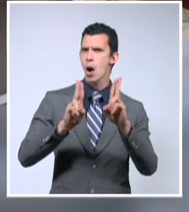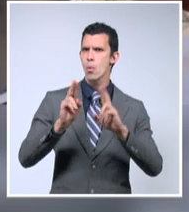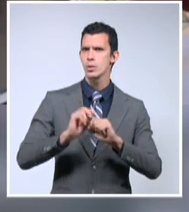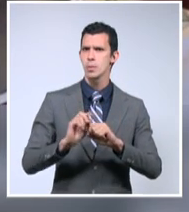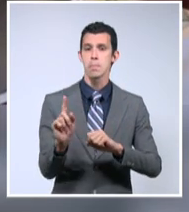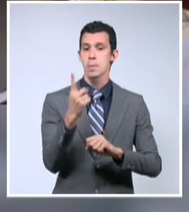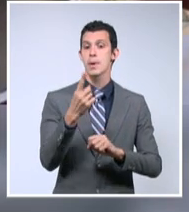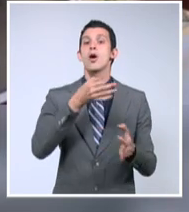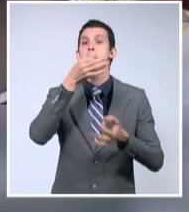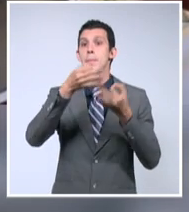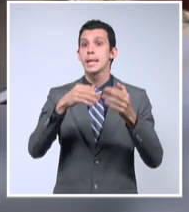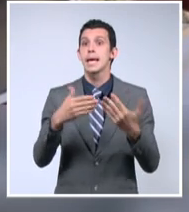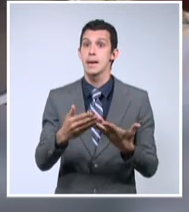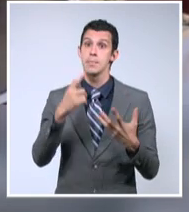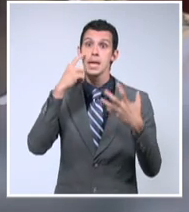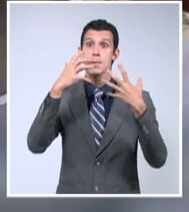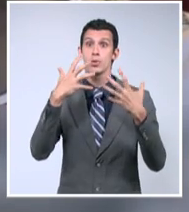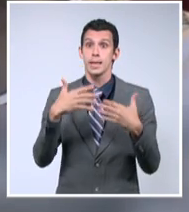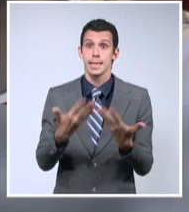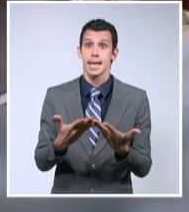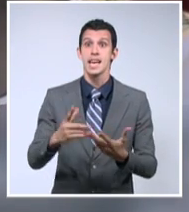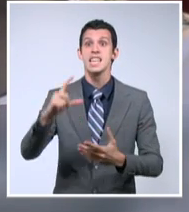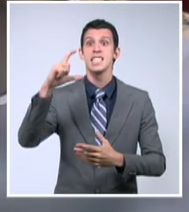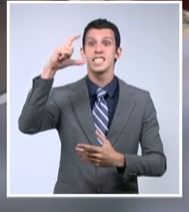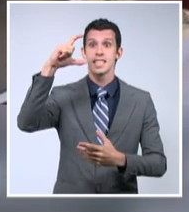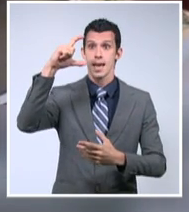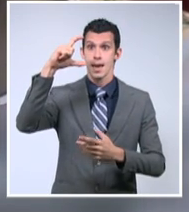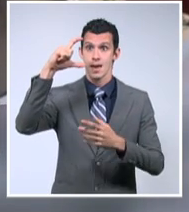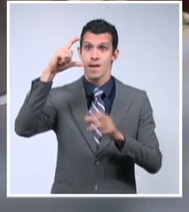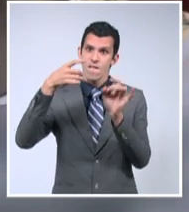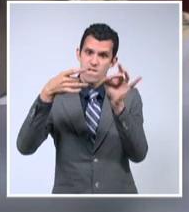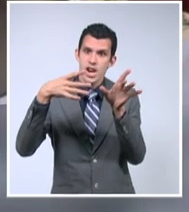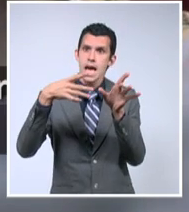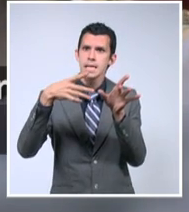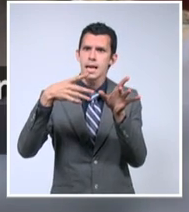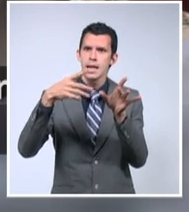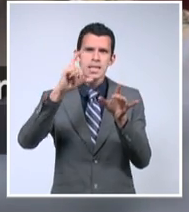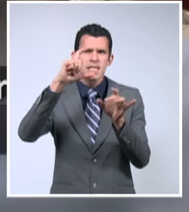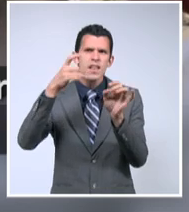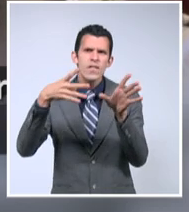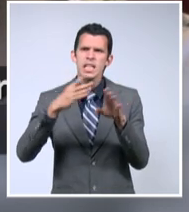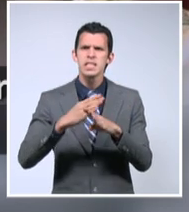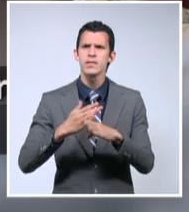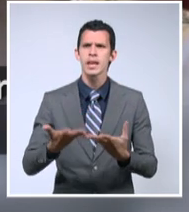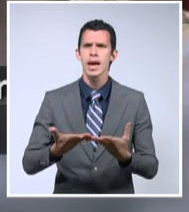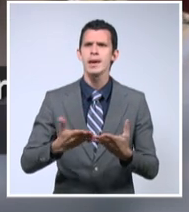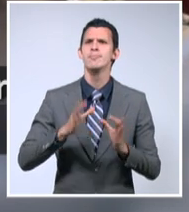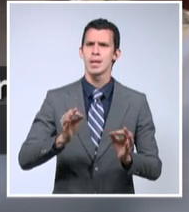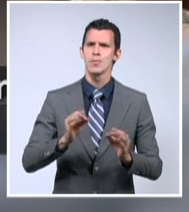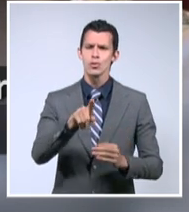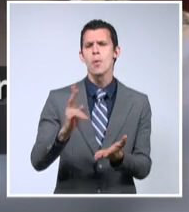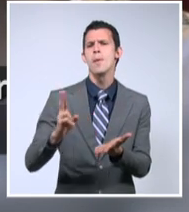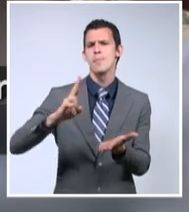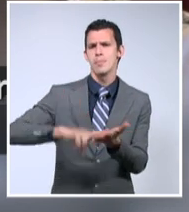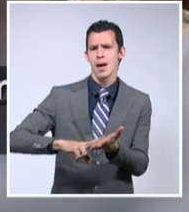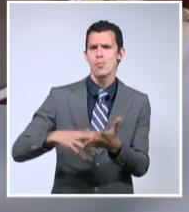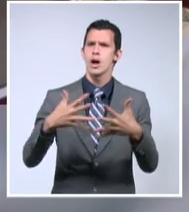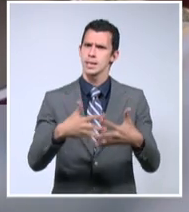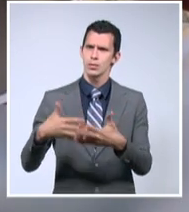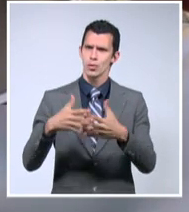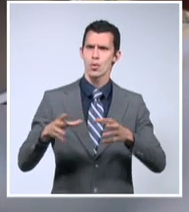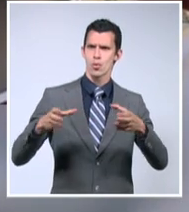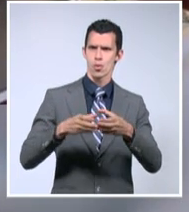ya empecé y no le hice mucho hincapié a eso. Después le escribí y me dijo que sí, que lo hiciera, que no había problema, que él no era ningún descarado ni nada